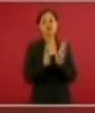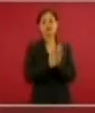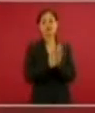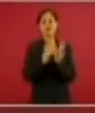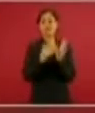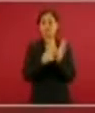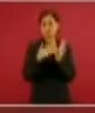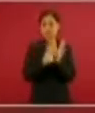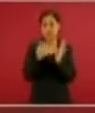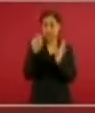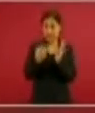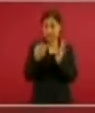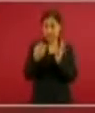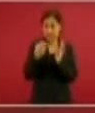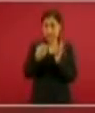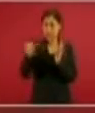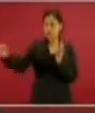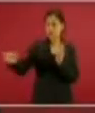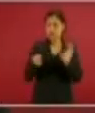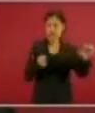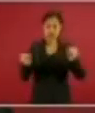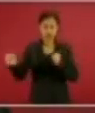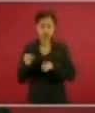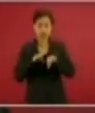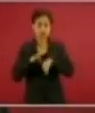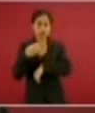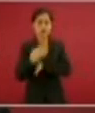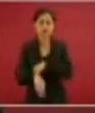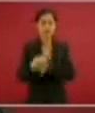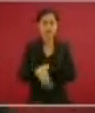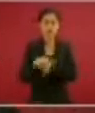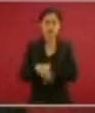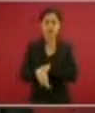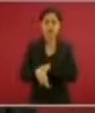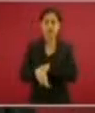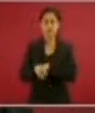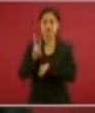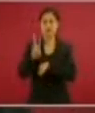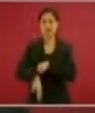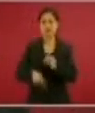Se abusó de este instrumento. Se puede probar.